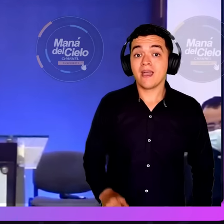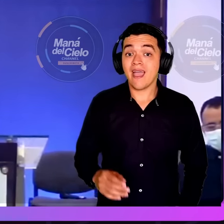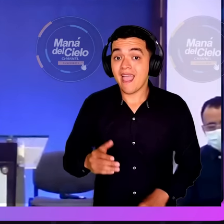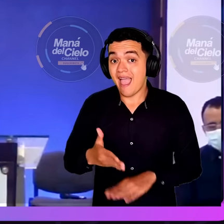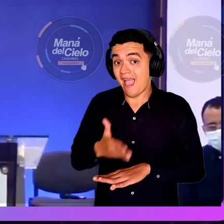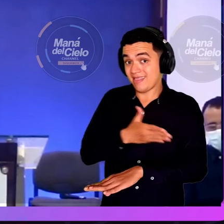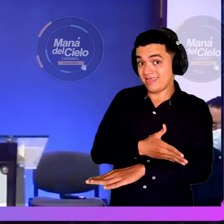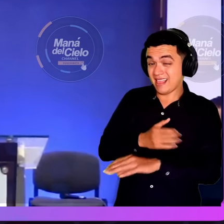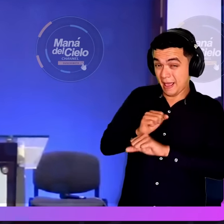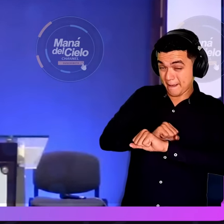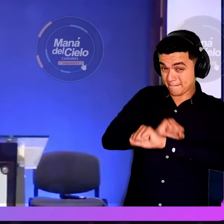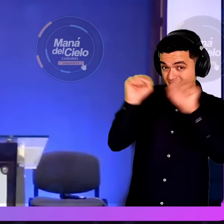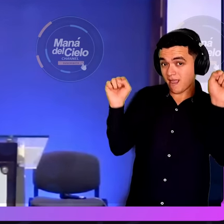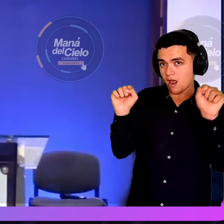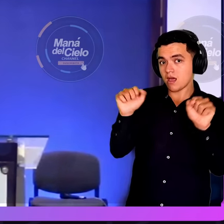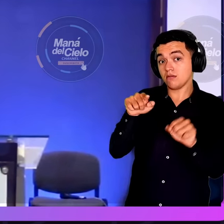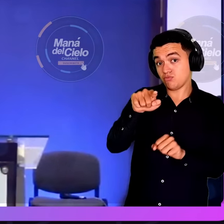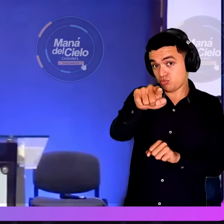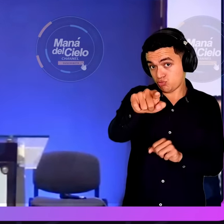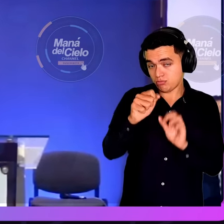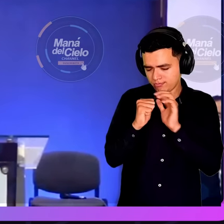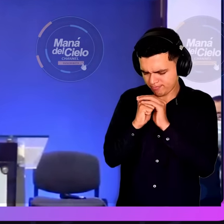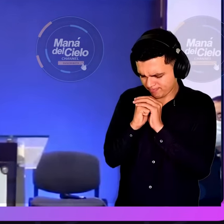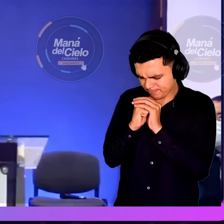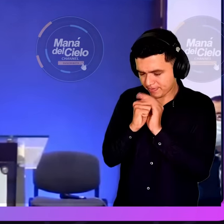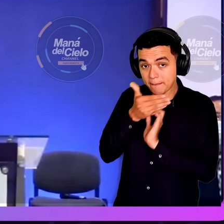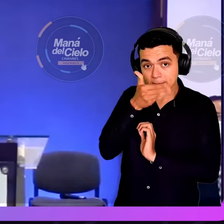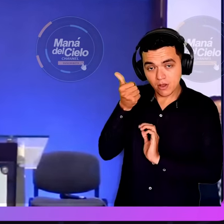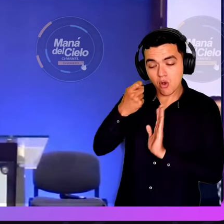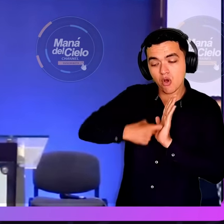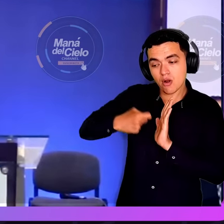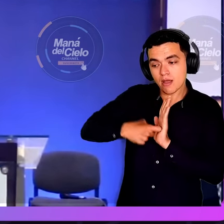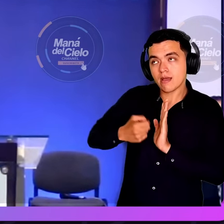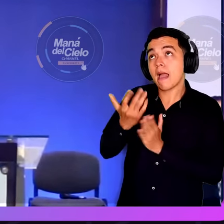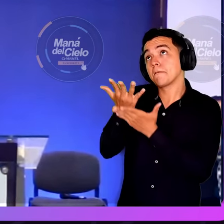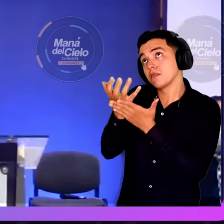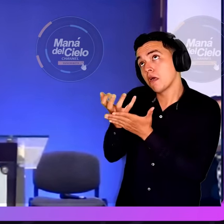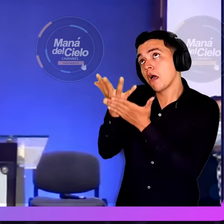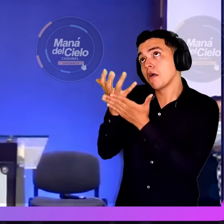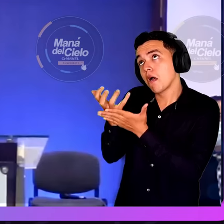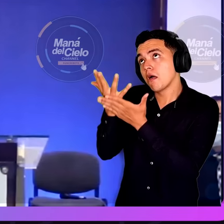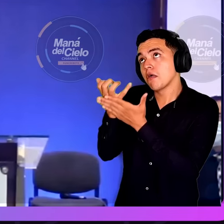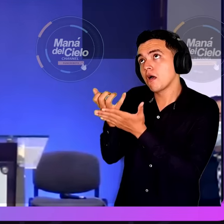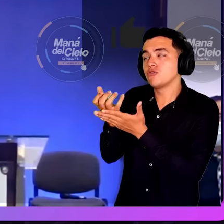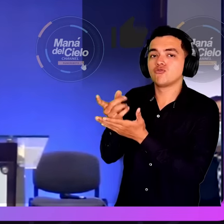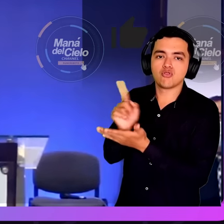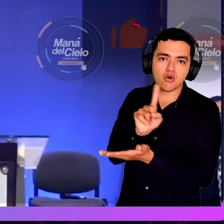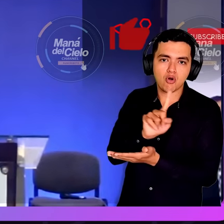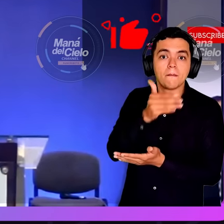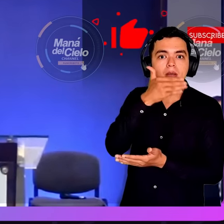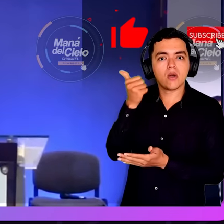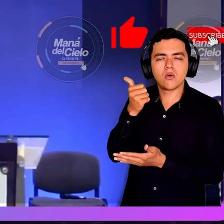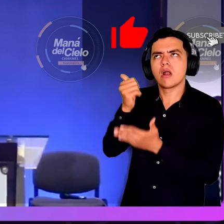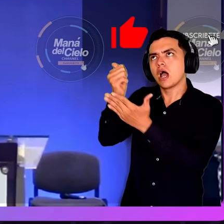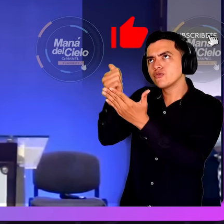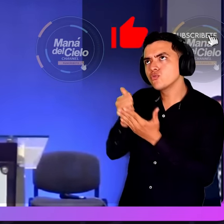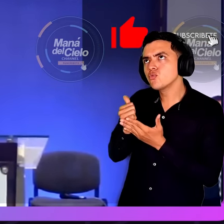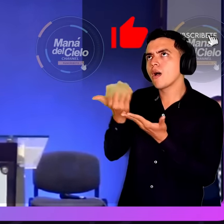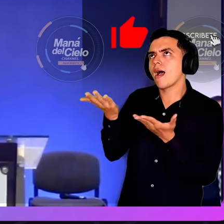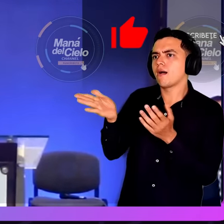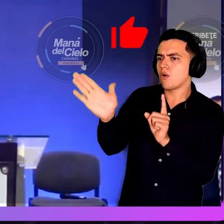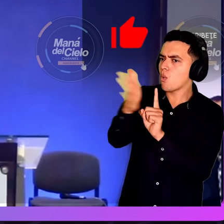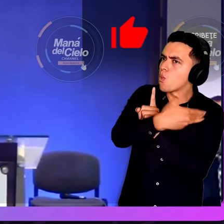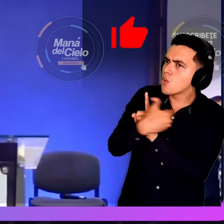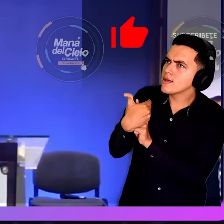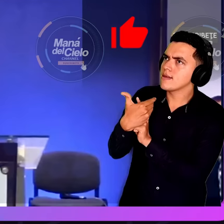fidelidad. Porque aquí no dice, el que trabaje hasta lo último será salvo. No, el que perseverare, el que